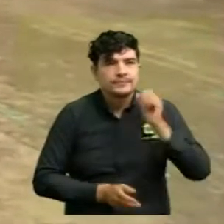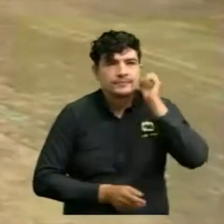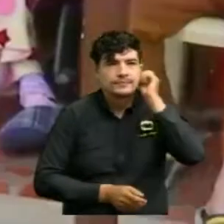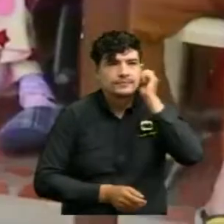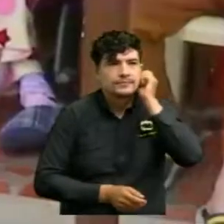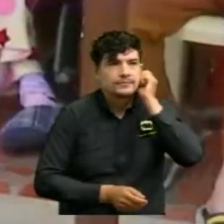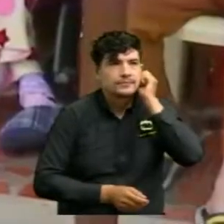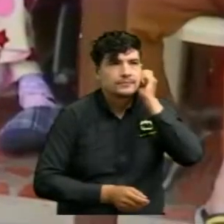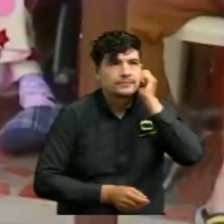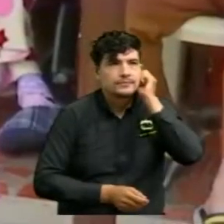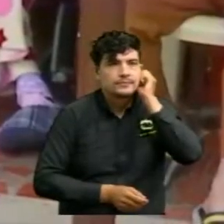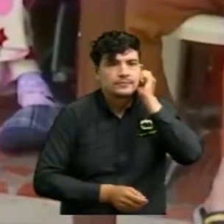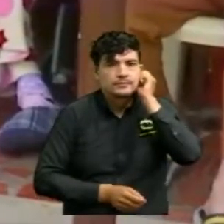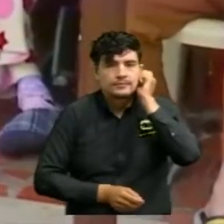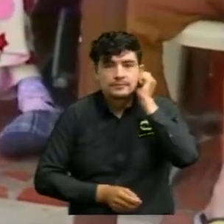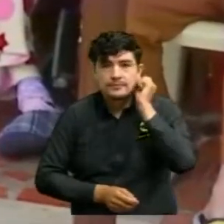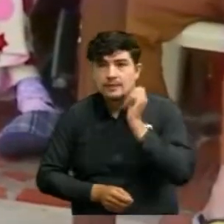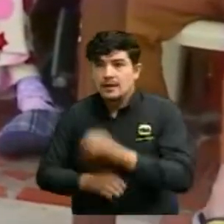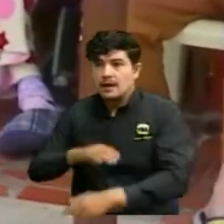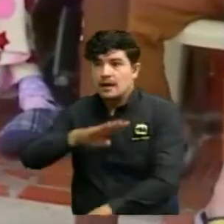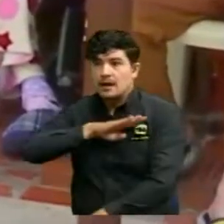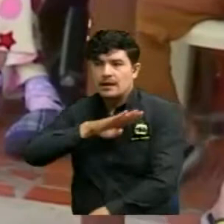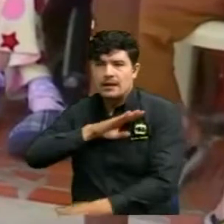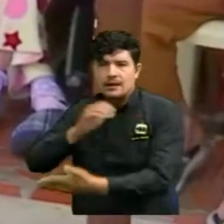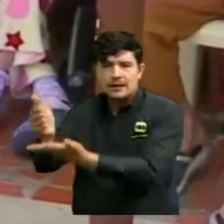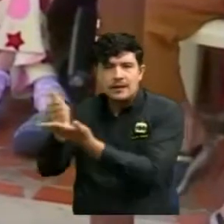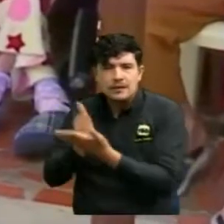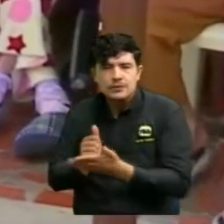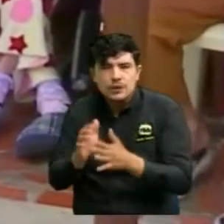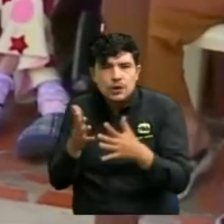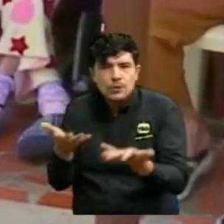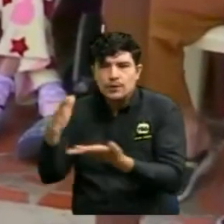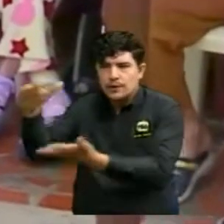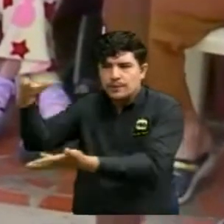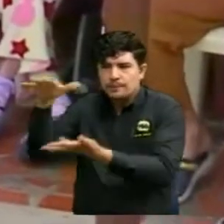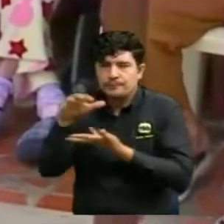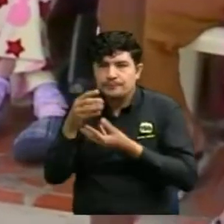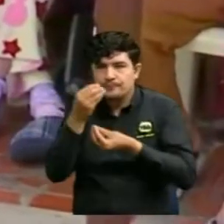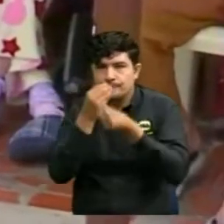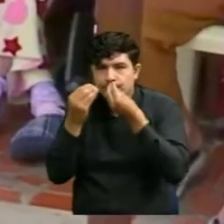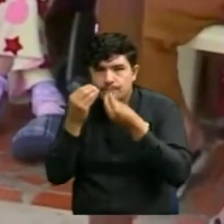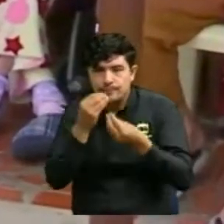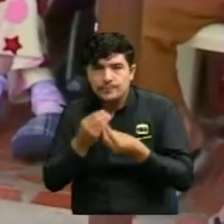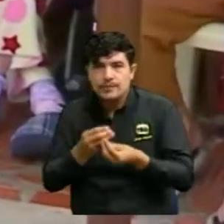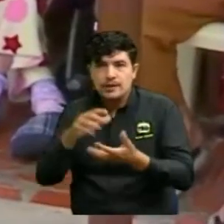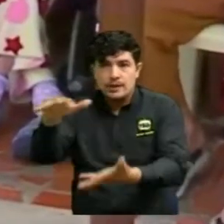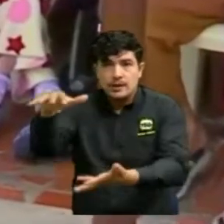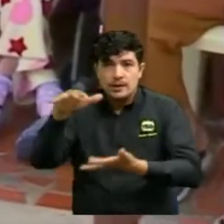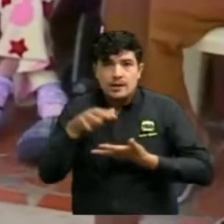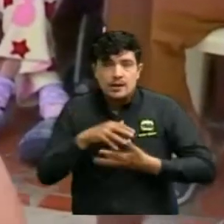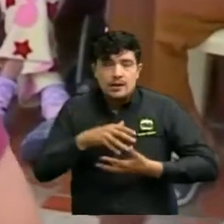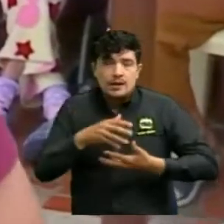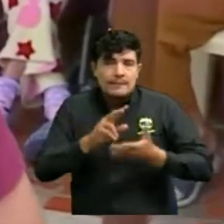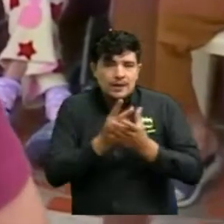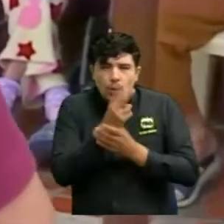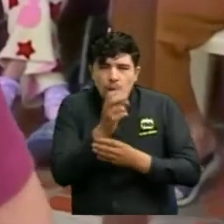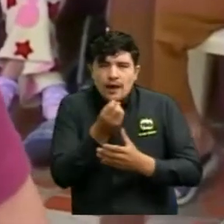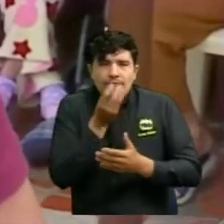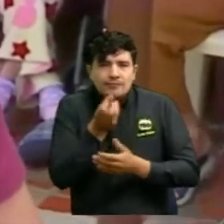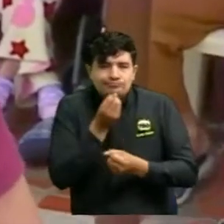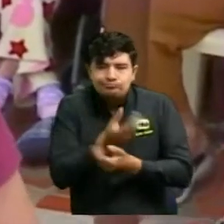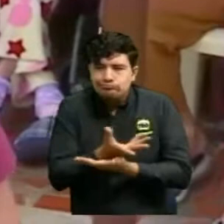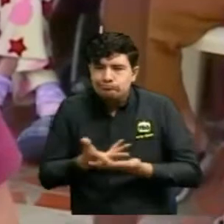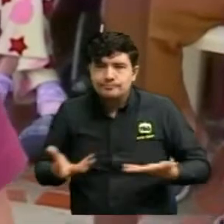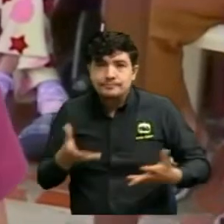la alcaldía nos colabora con parte del mercado de tienda en el mercado de plaza no era ir igual